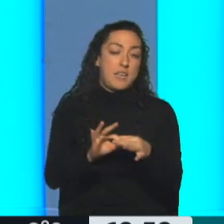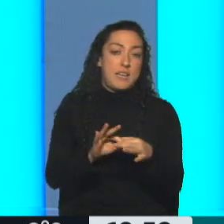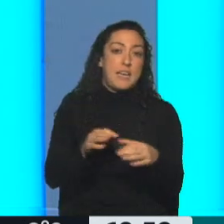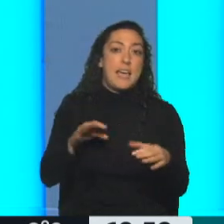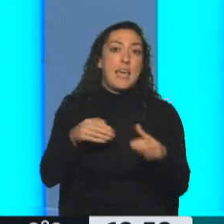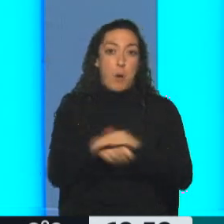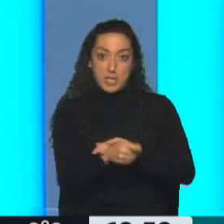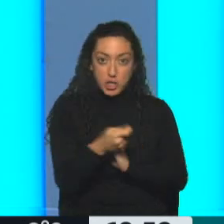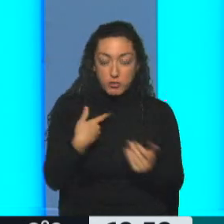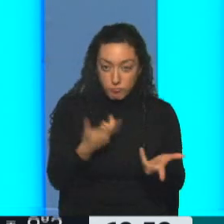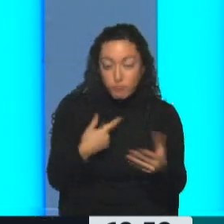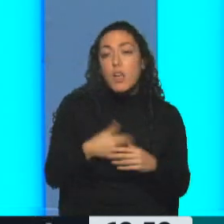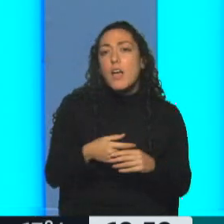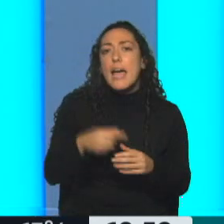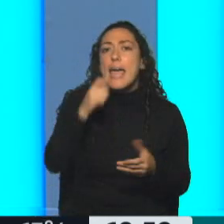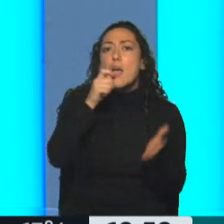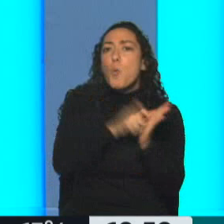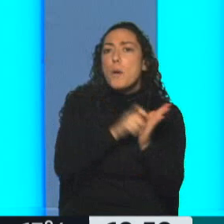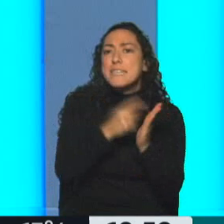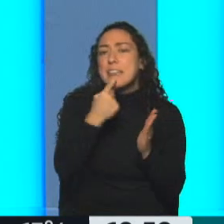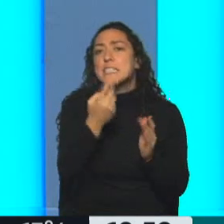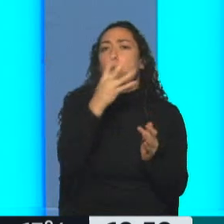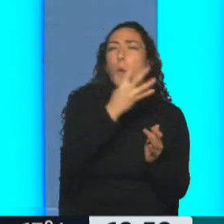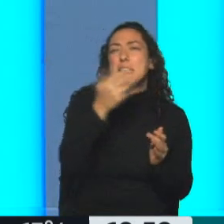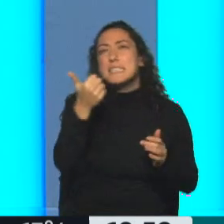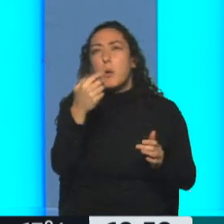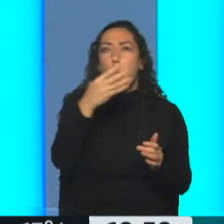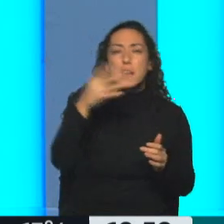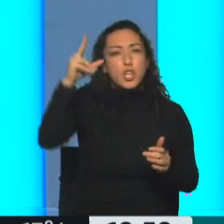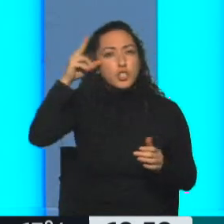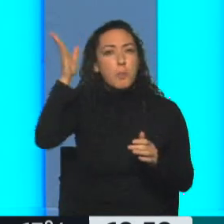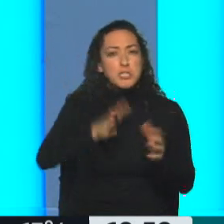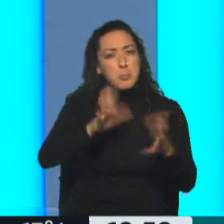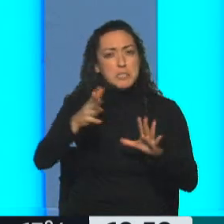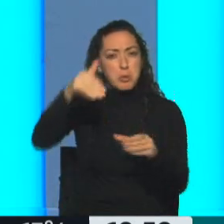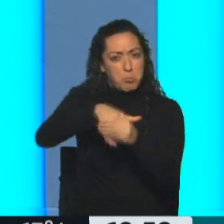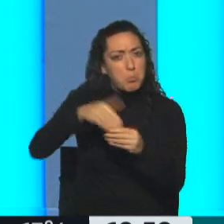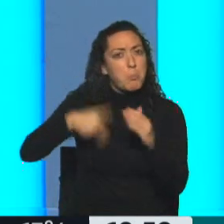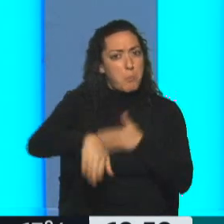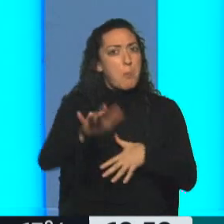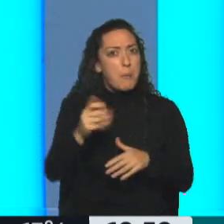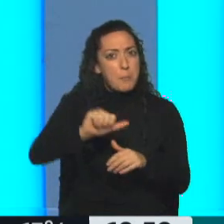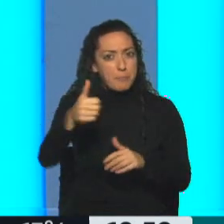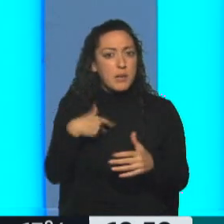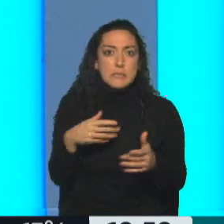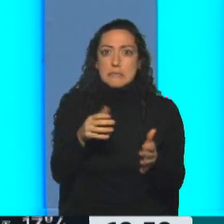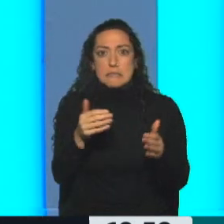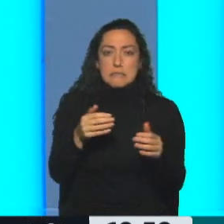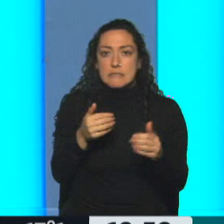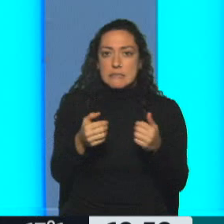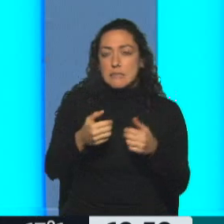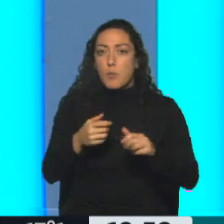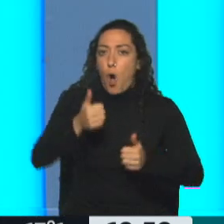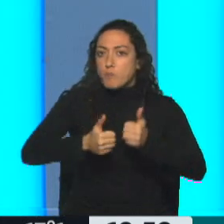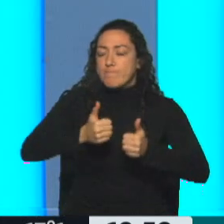las encuestas le dan entre un 46 y un 48 la victoria para uno o para otro. Es decir, ajustadísima esta elección en